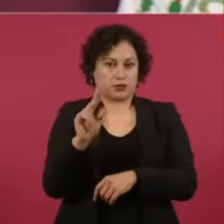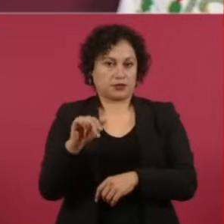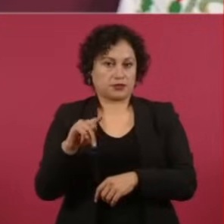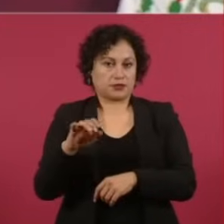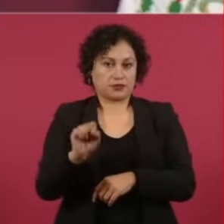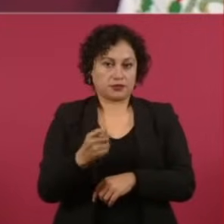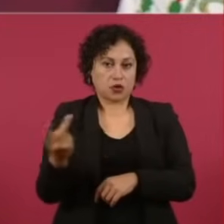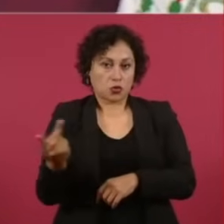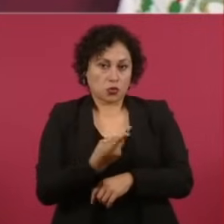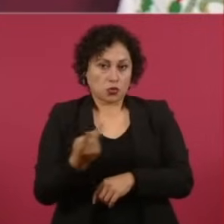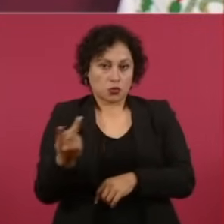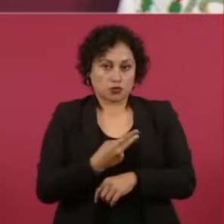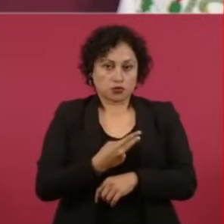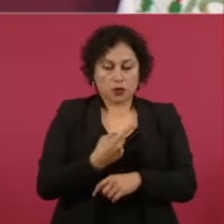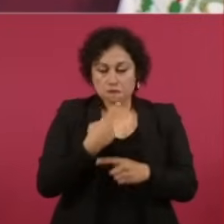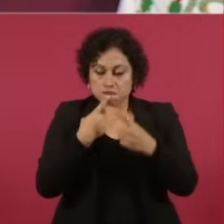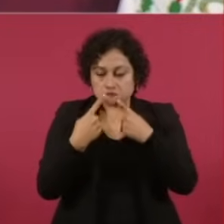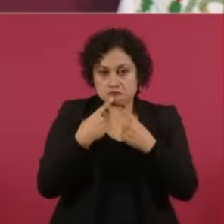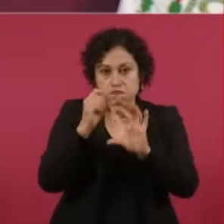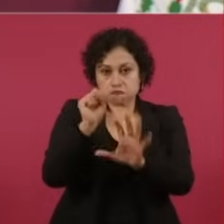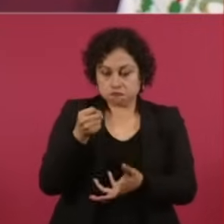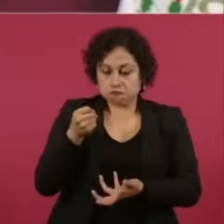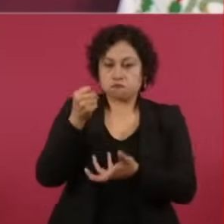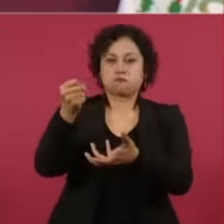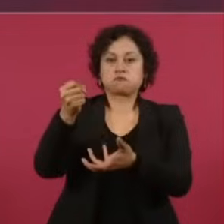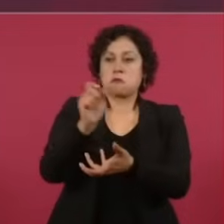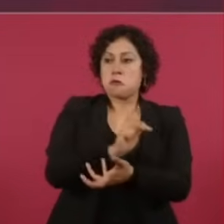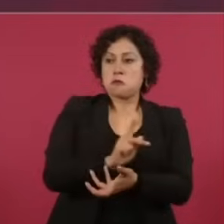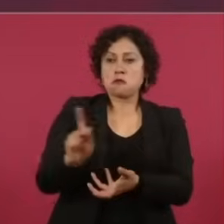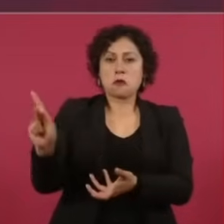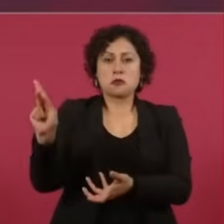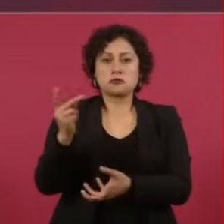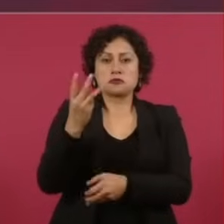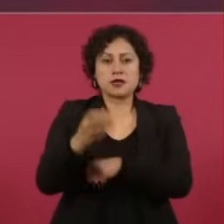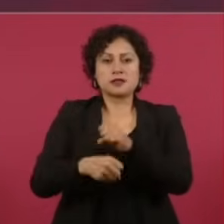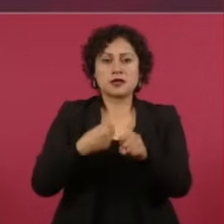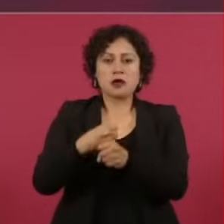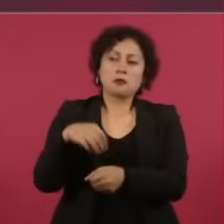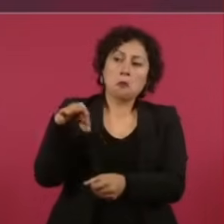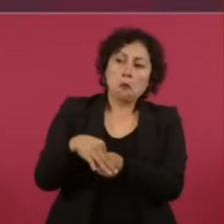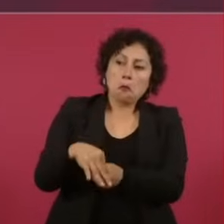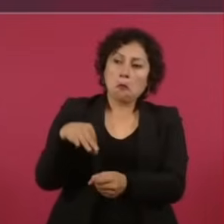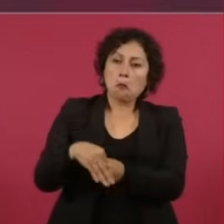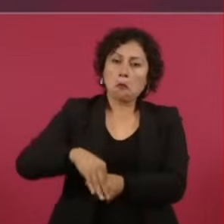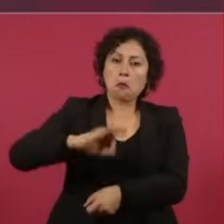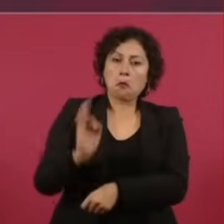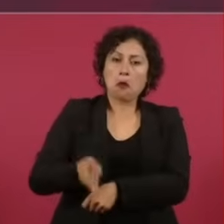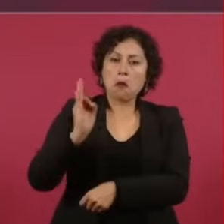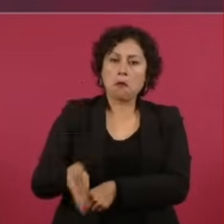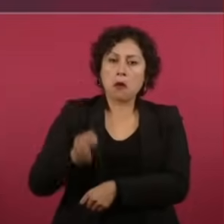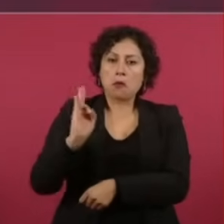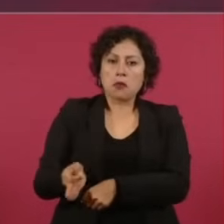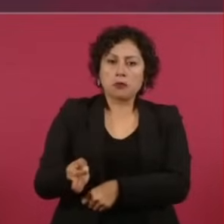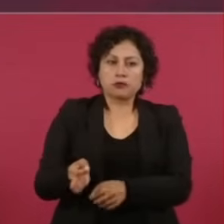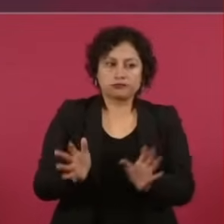México, ya que, amigos, lo que acaba de decir en la mañanera te vas a sorprender. Pues